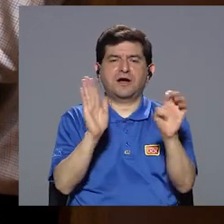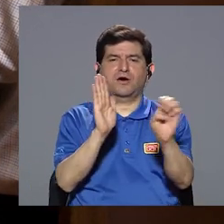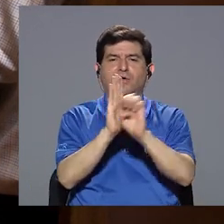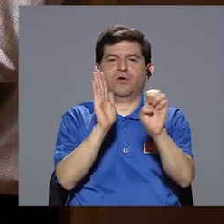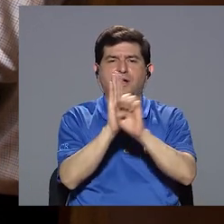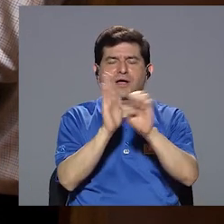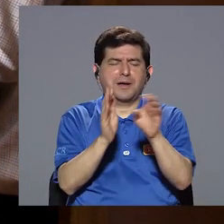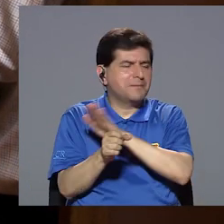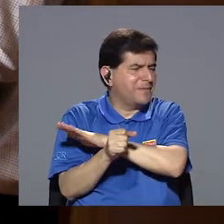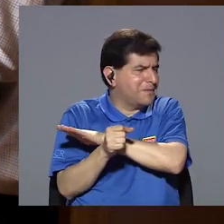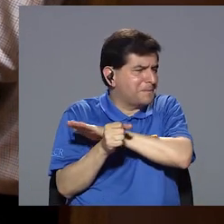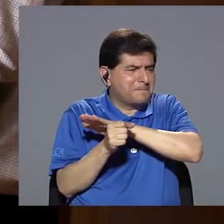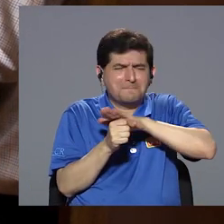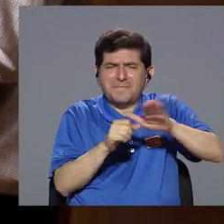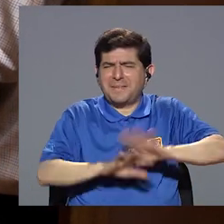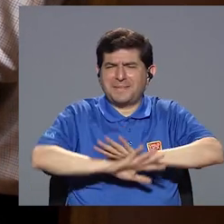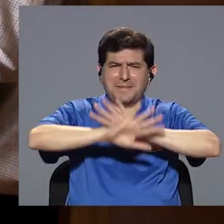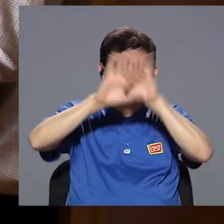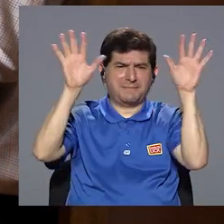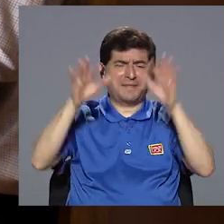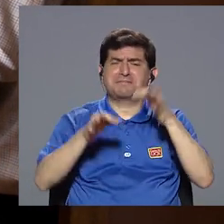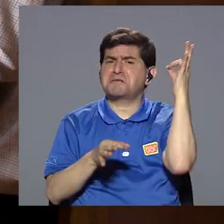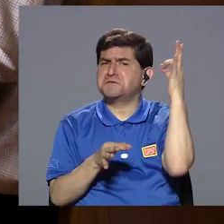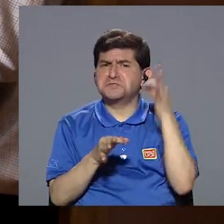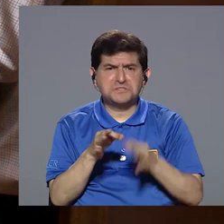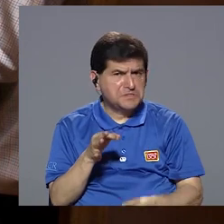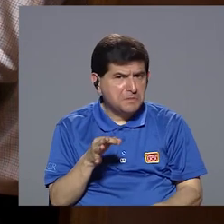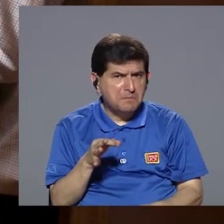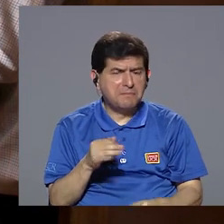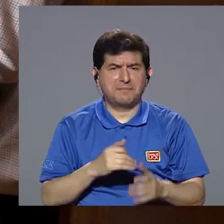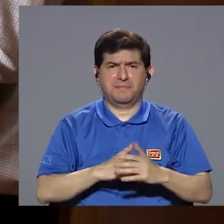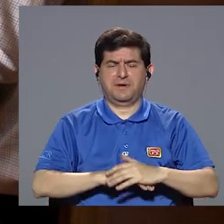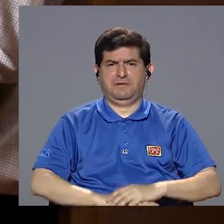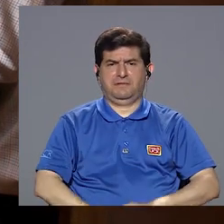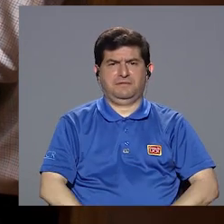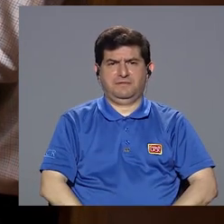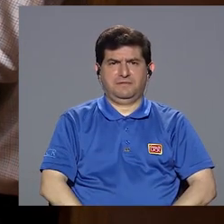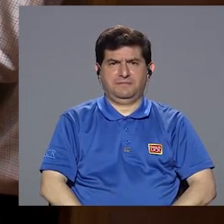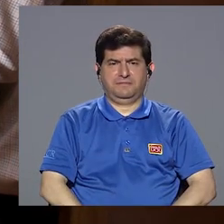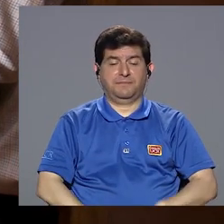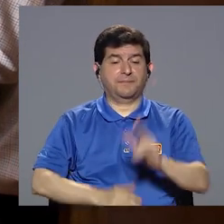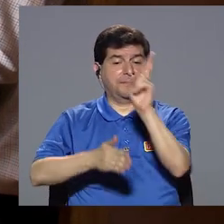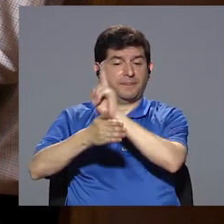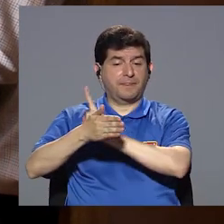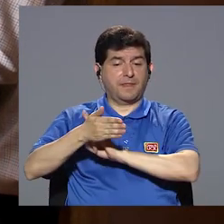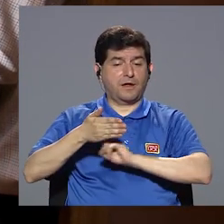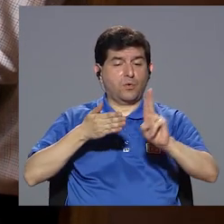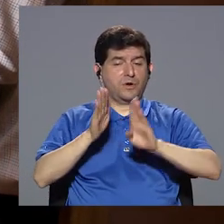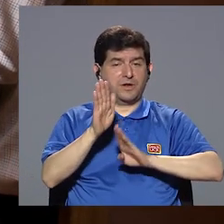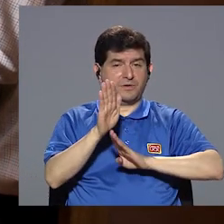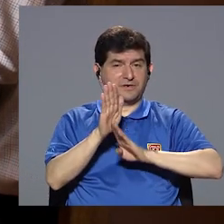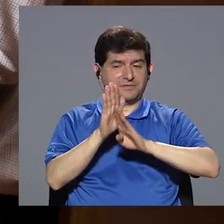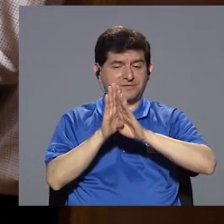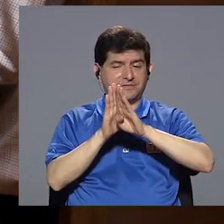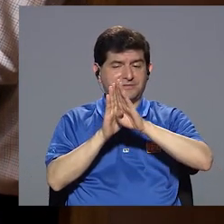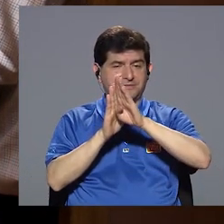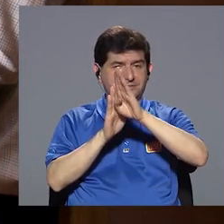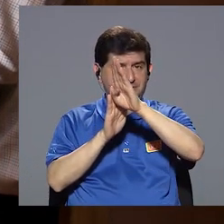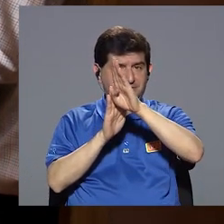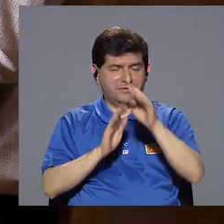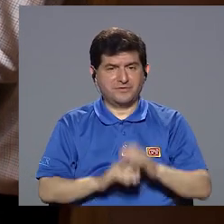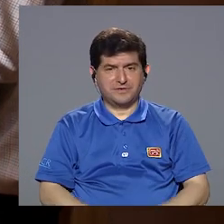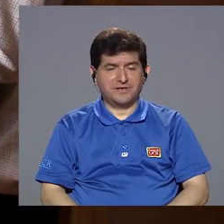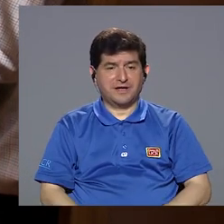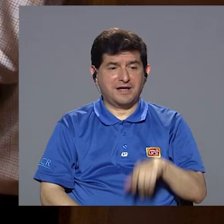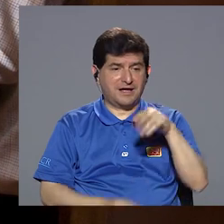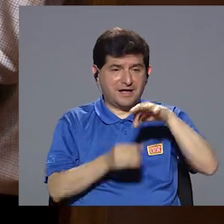empleo un ejemplo que es absolutamente claro y muy sencillo es como la universidad de desarrollo